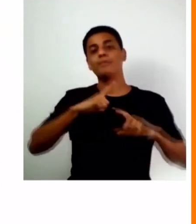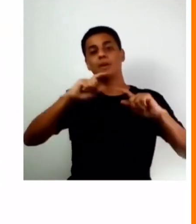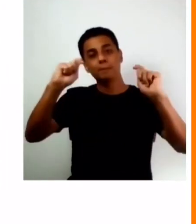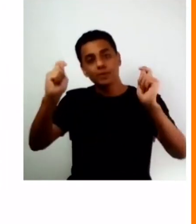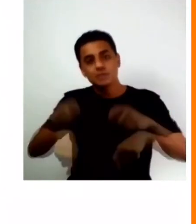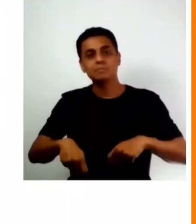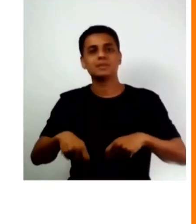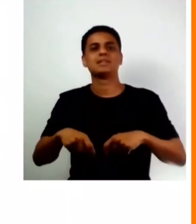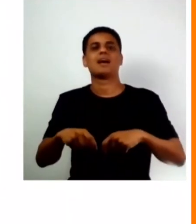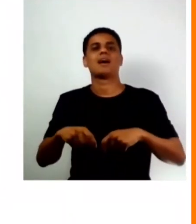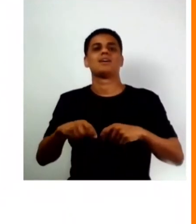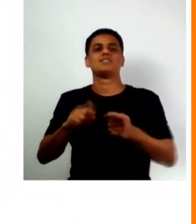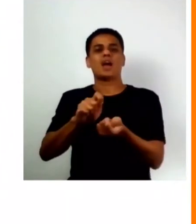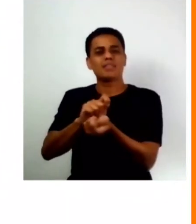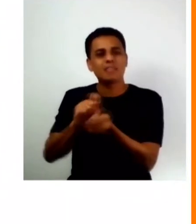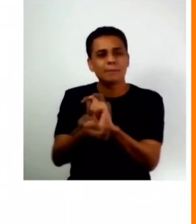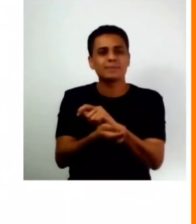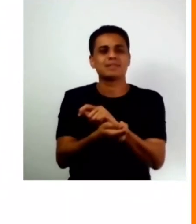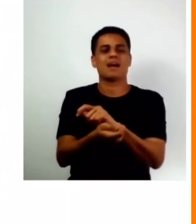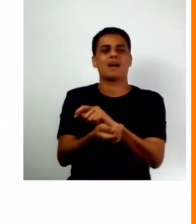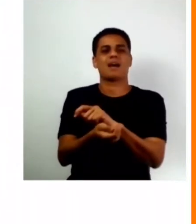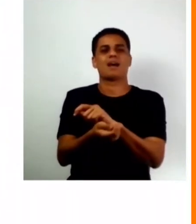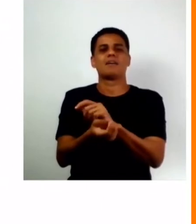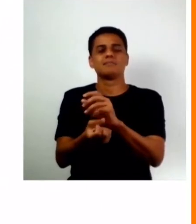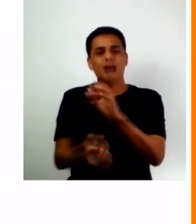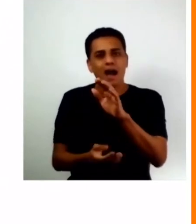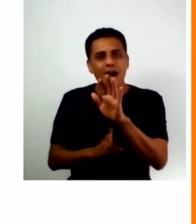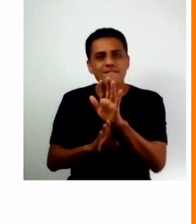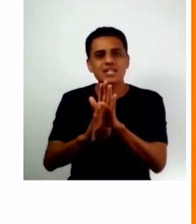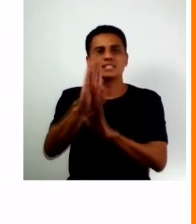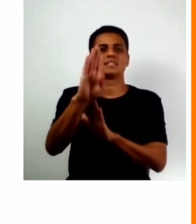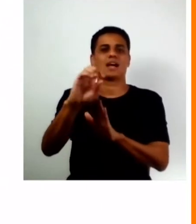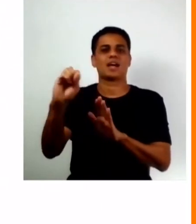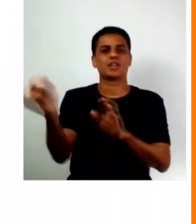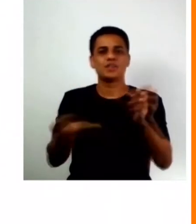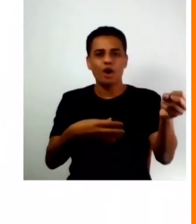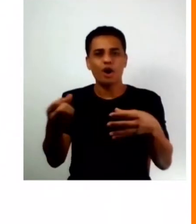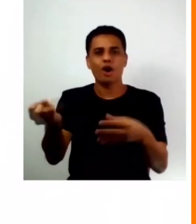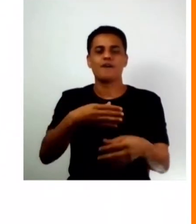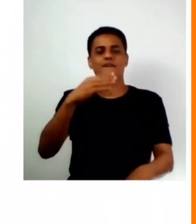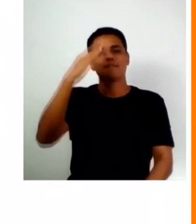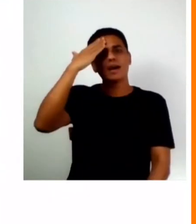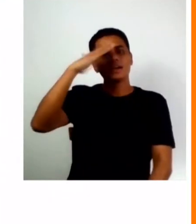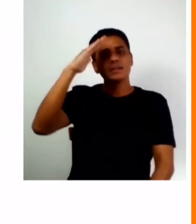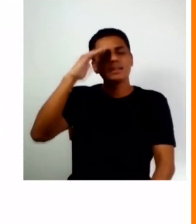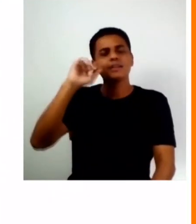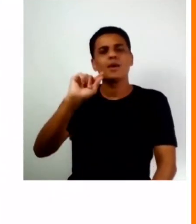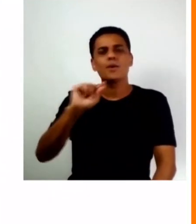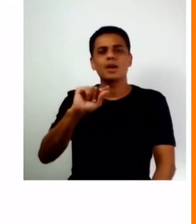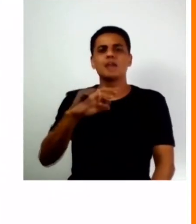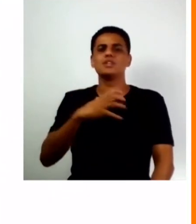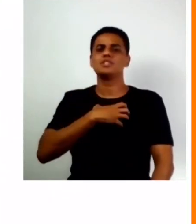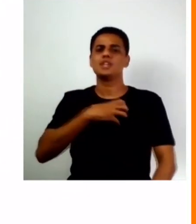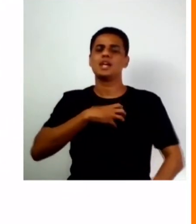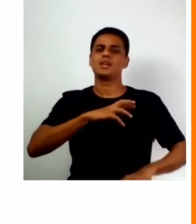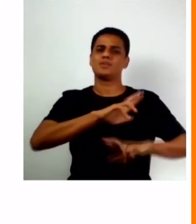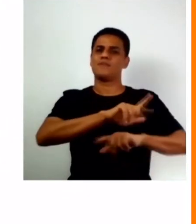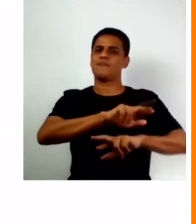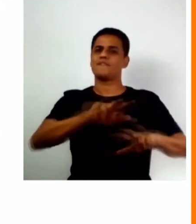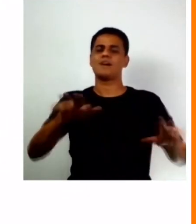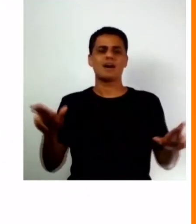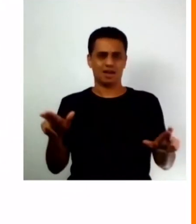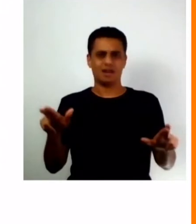adaptación sea un avance e unha forma de entender diferente as as